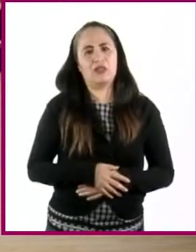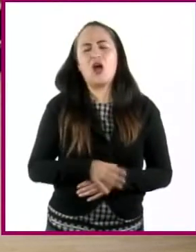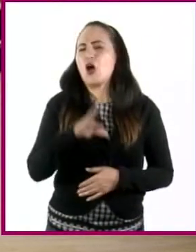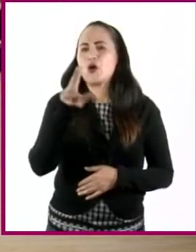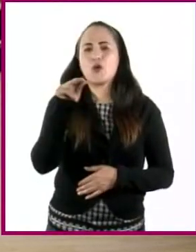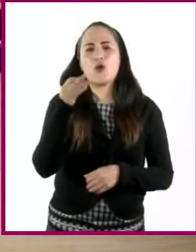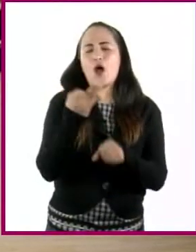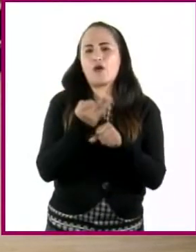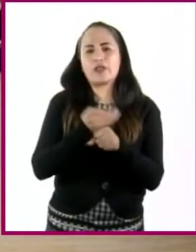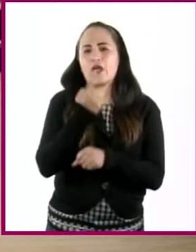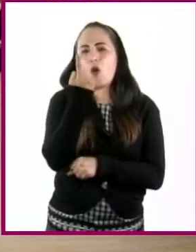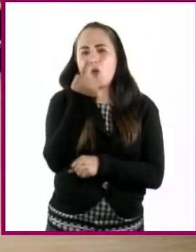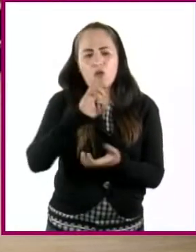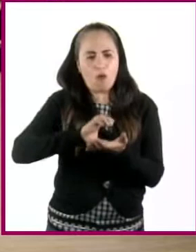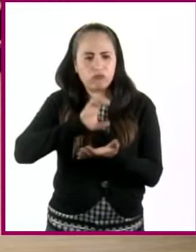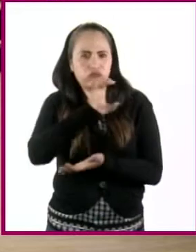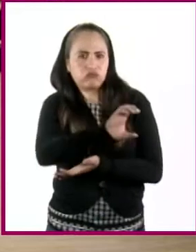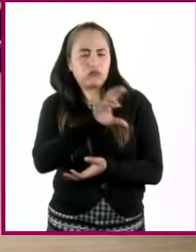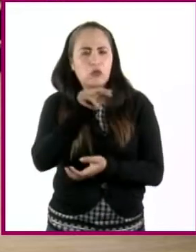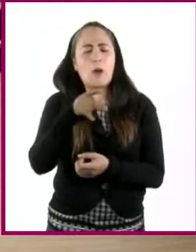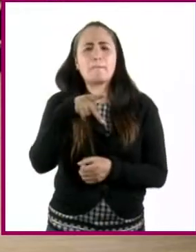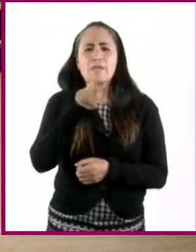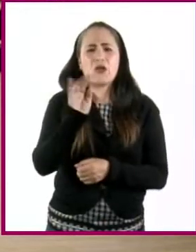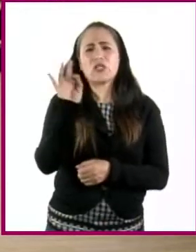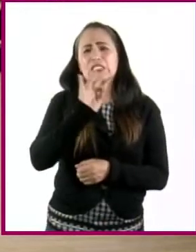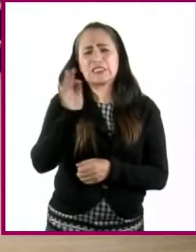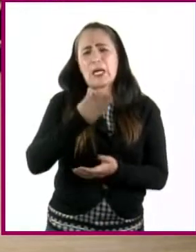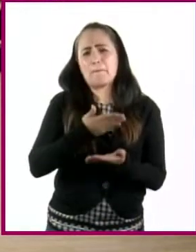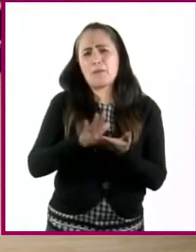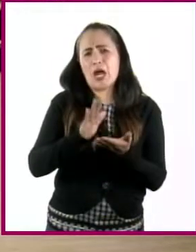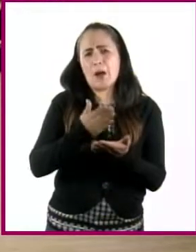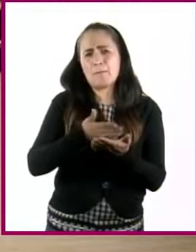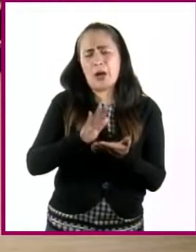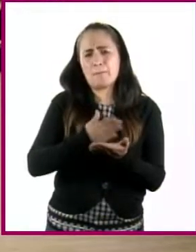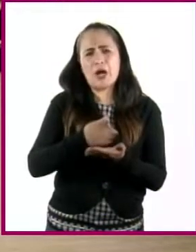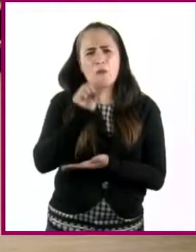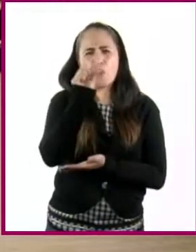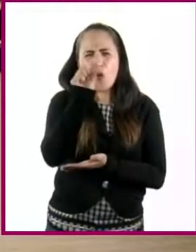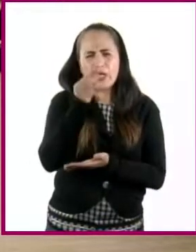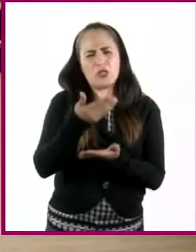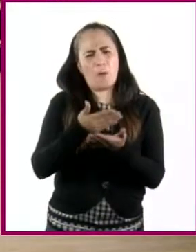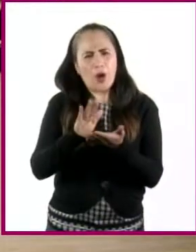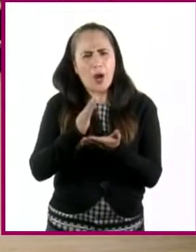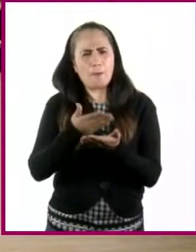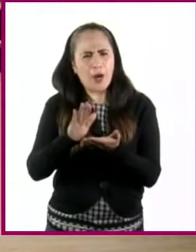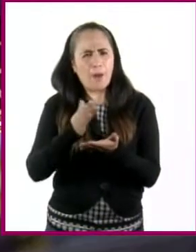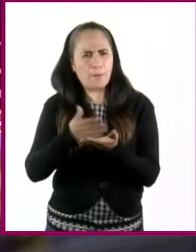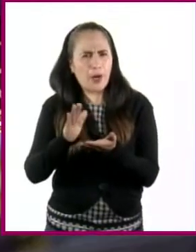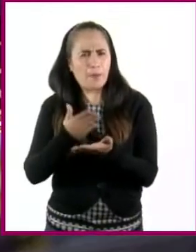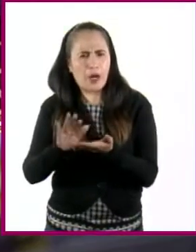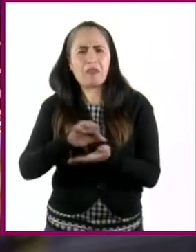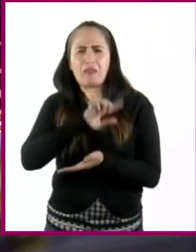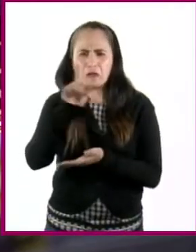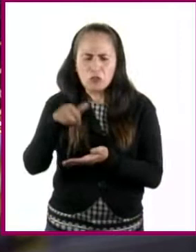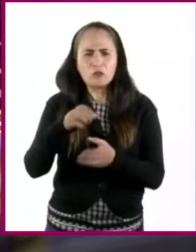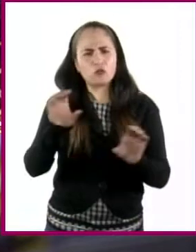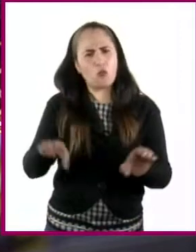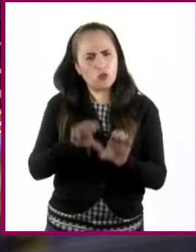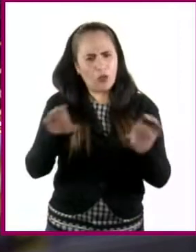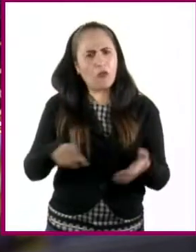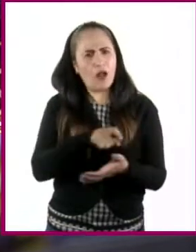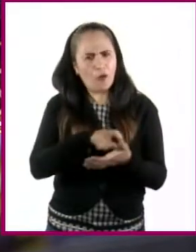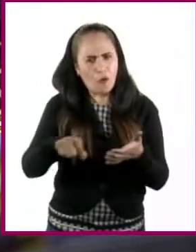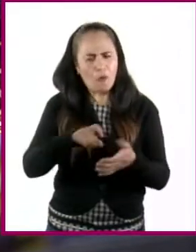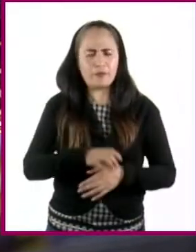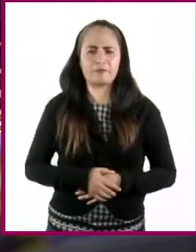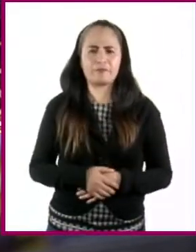en una exhibición, pero tal vez si fueras pagando poquito a poquito cantidades más pequeñas, podrías comprar una computadora. Sí, con eso de que